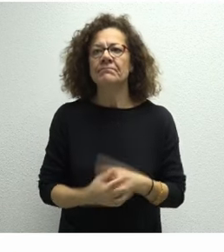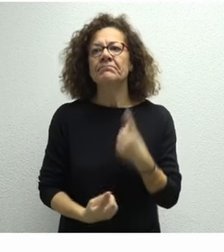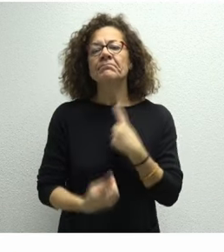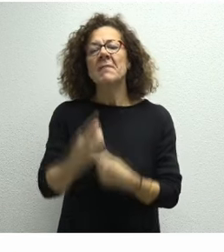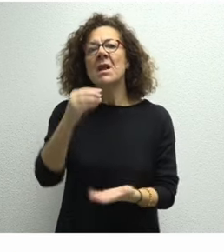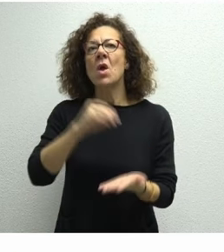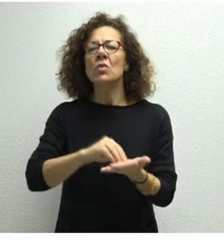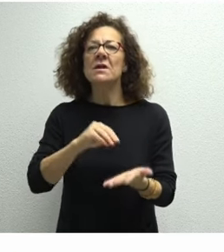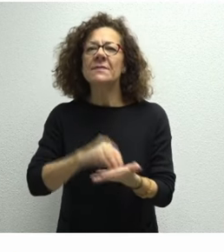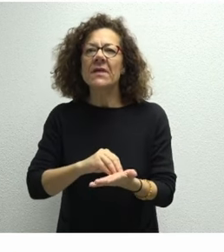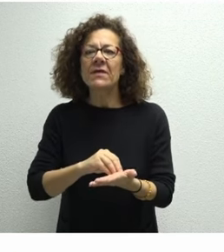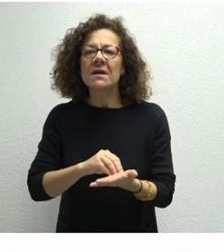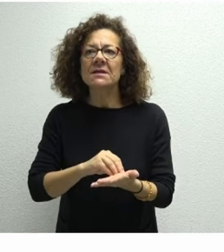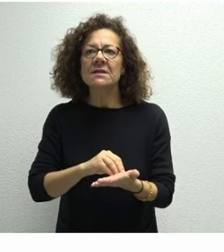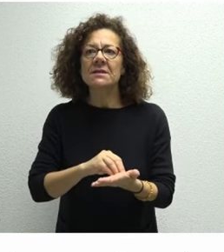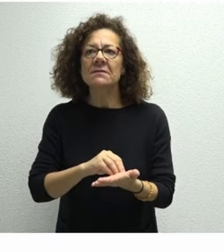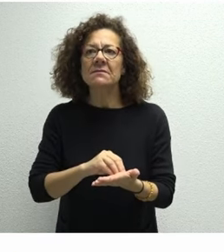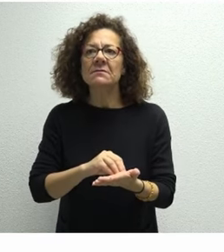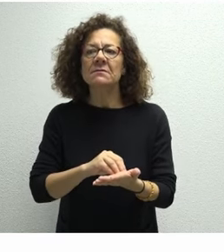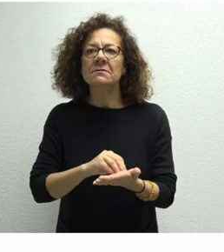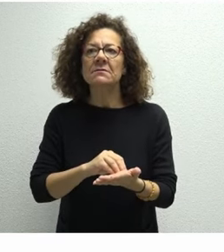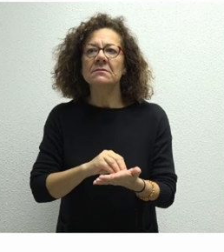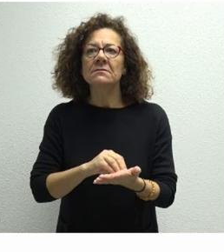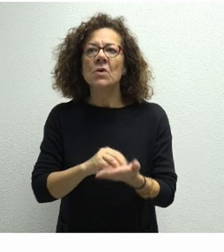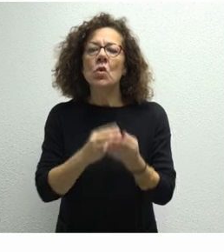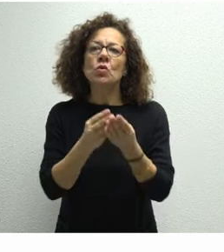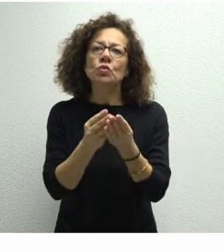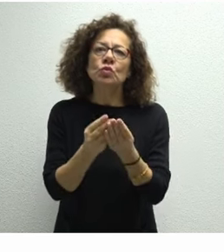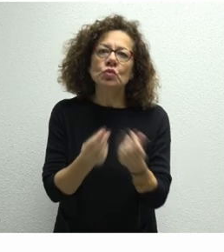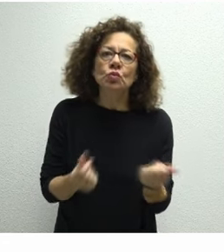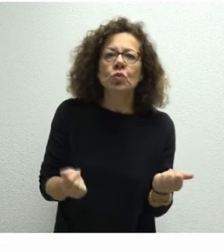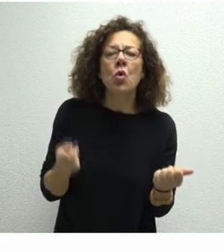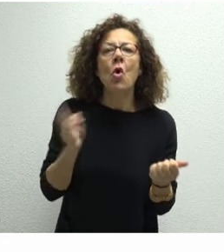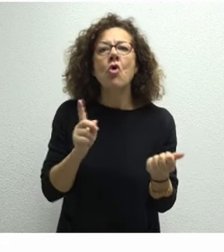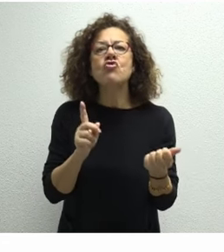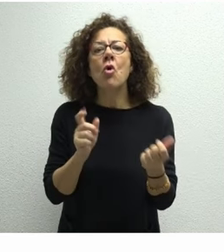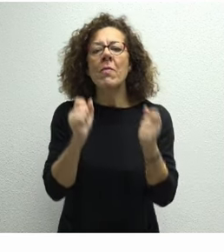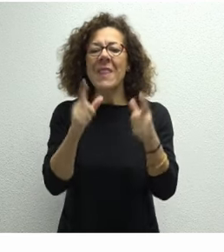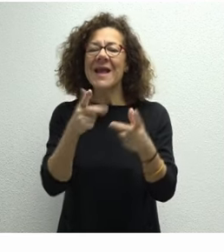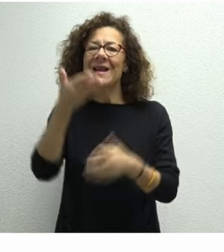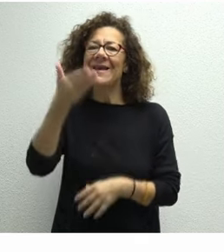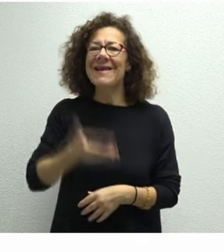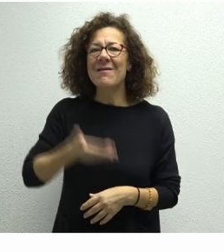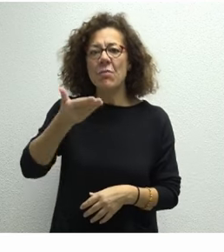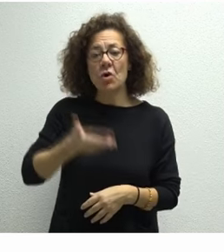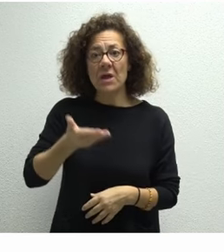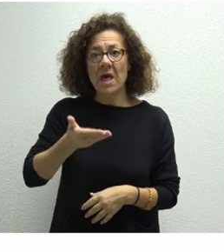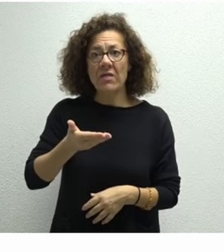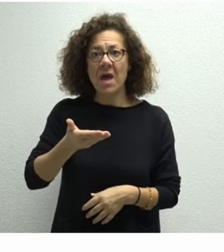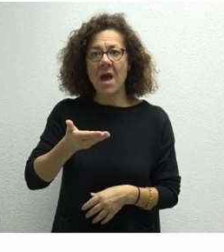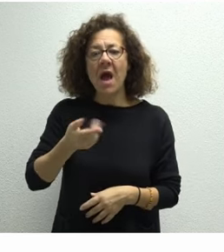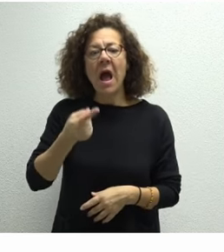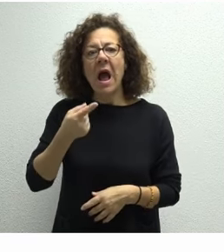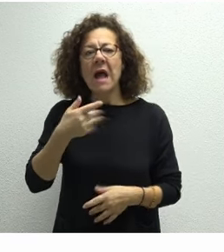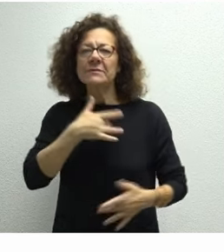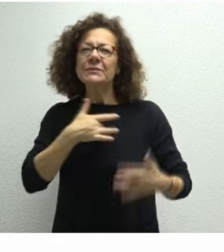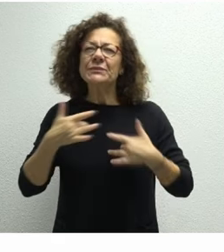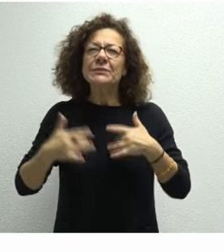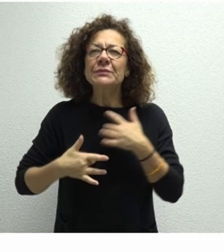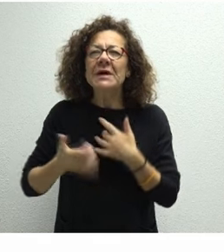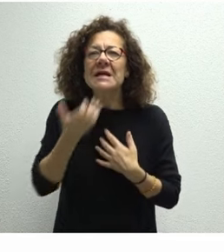eh hacer liviano o no darle tanta importancia a los síntomas cuando son de unas